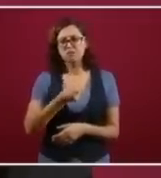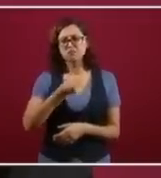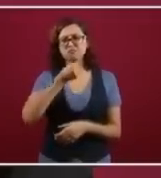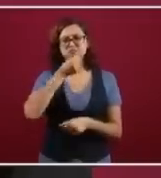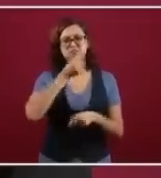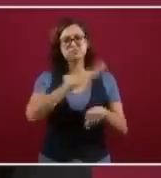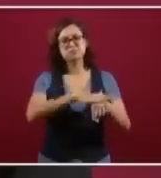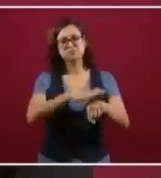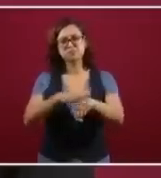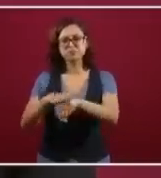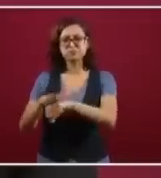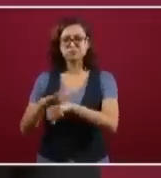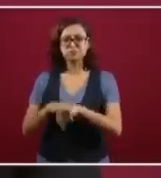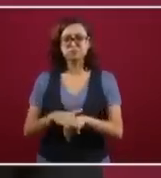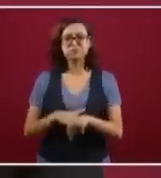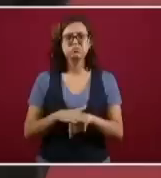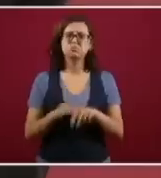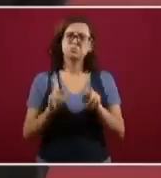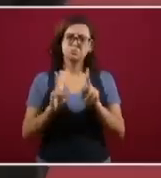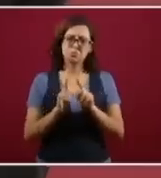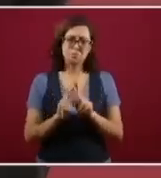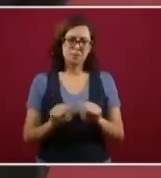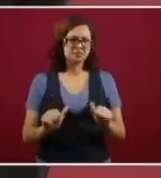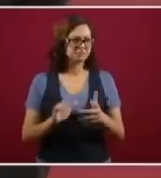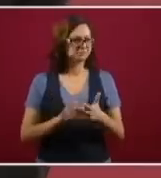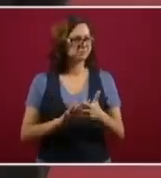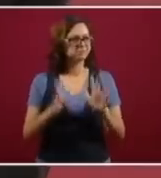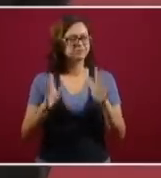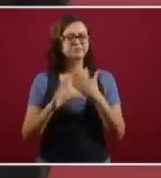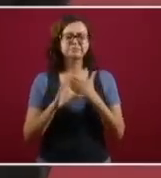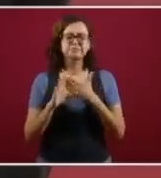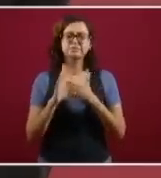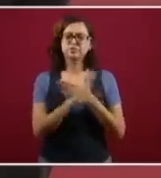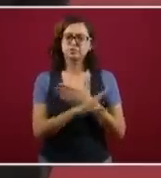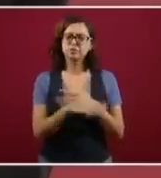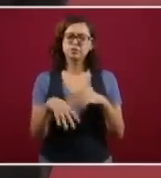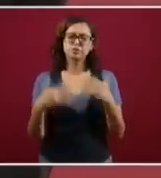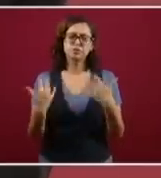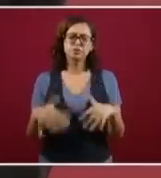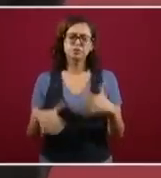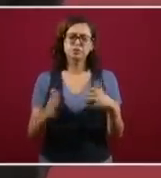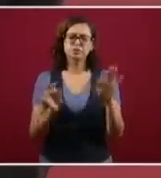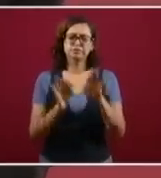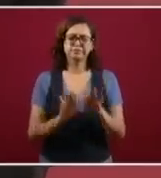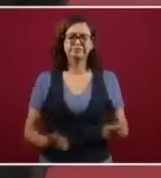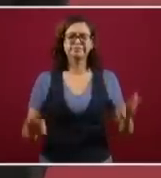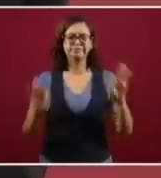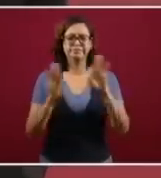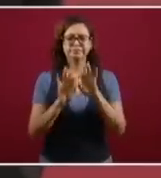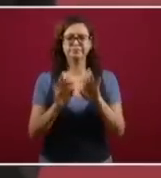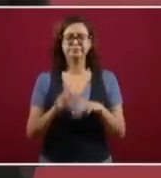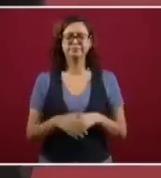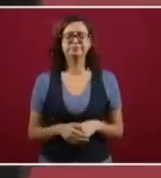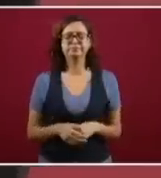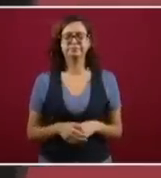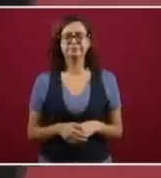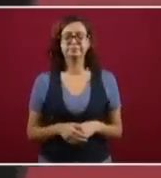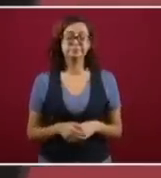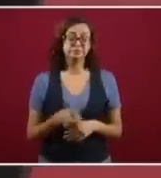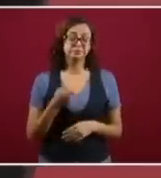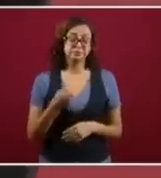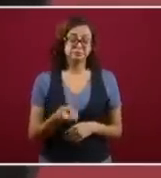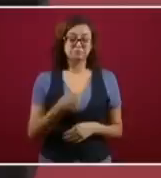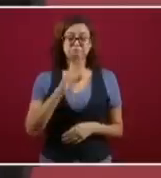llamando a la no violencia, muy importante. Entonces, eso es lo que puedo